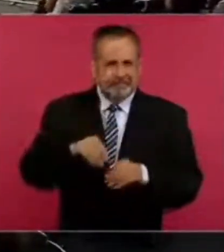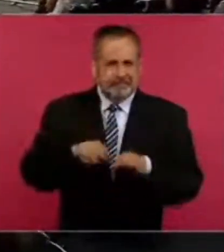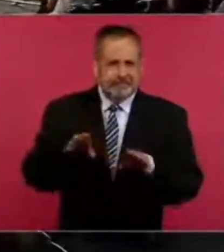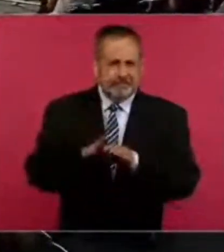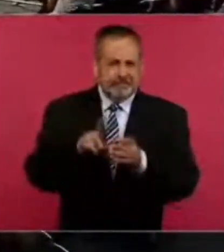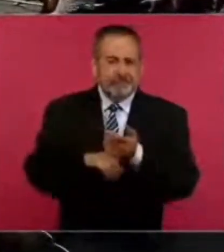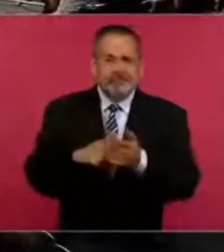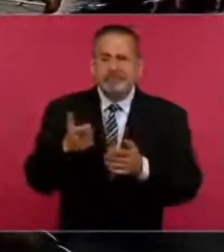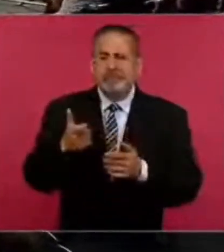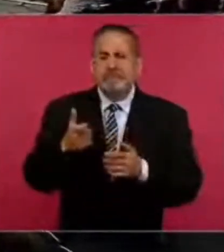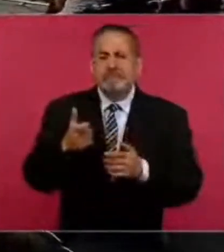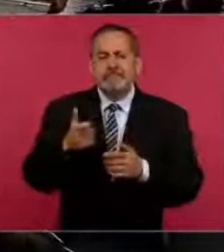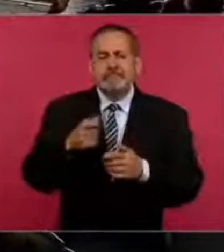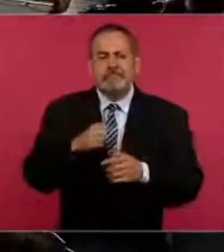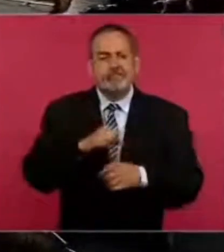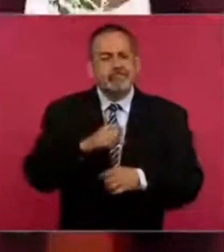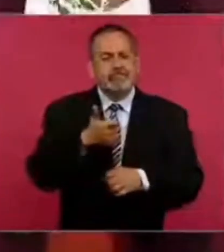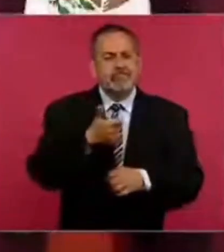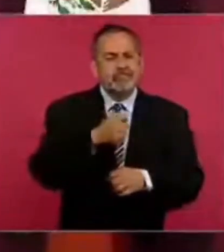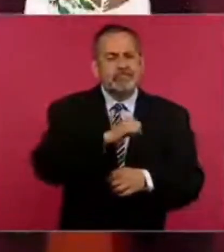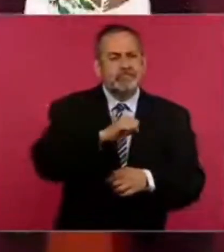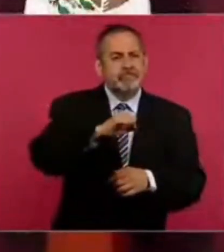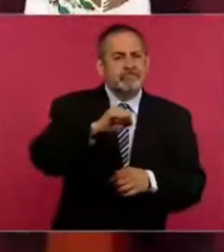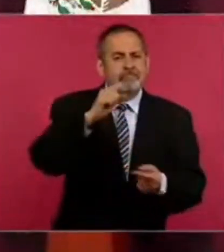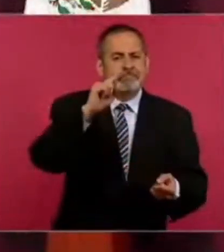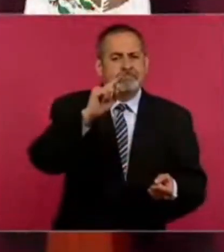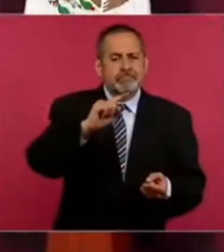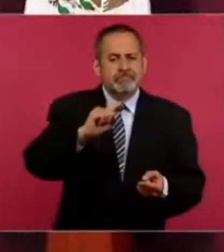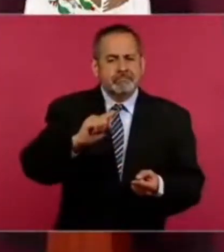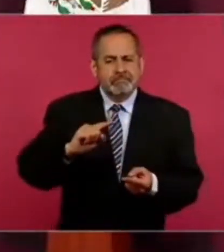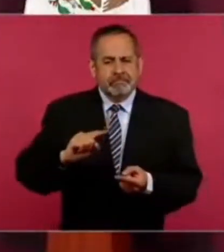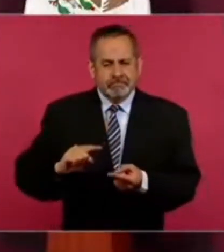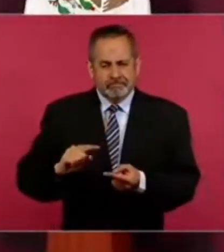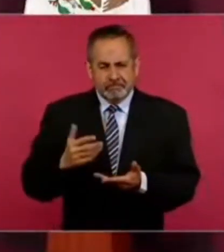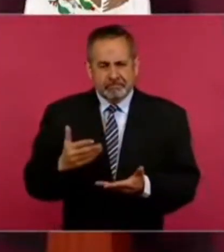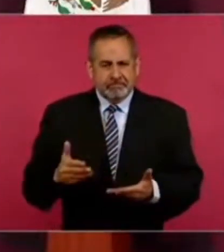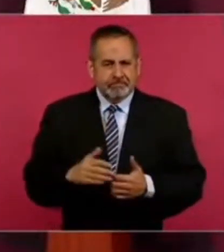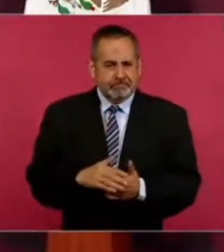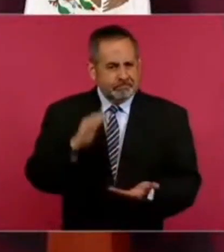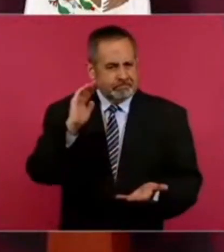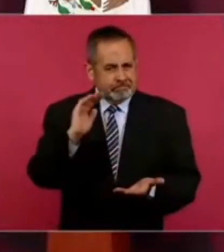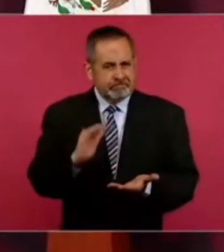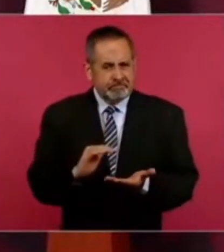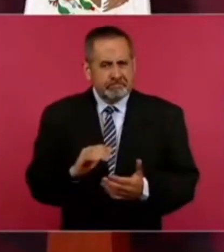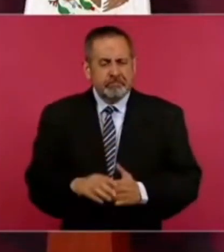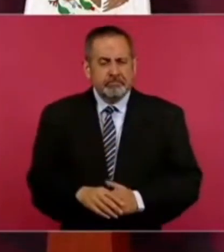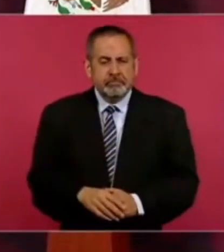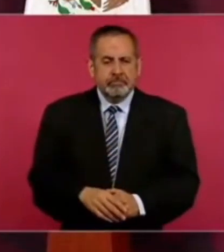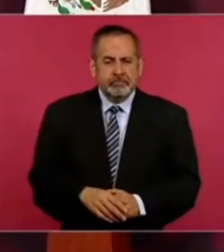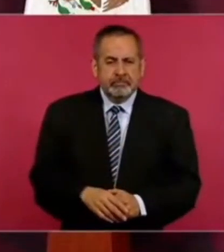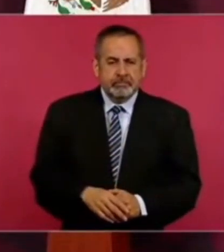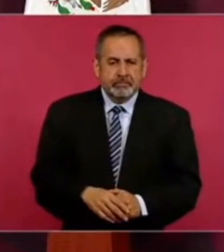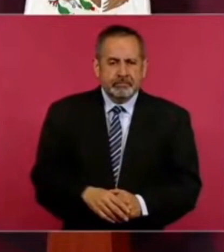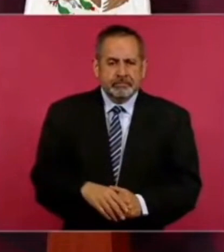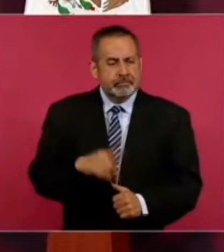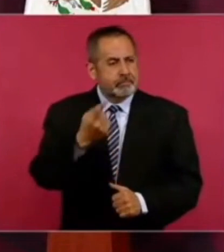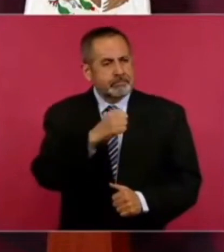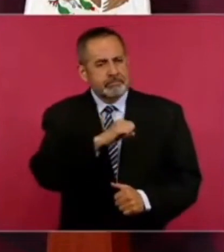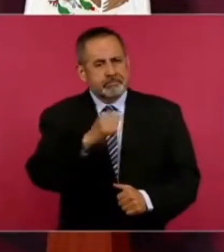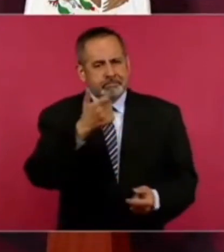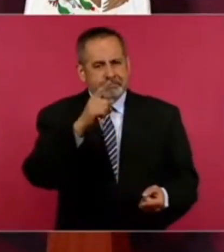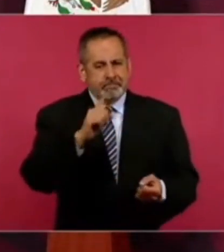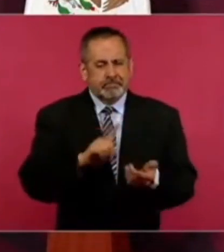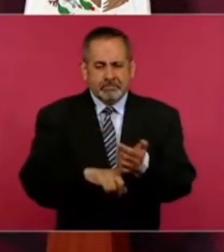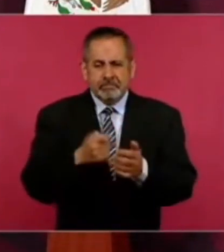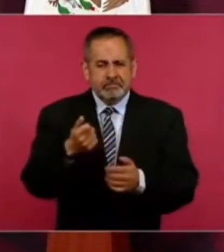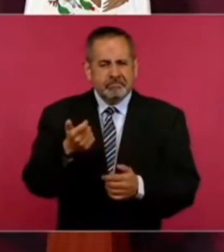de inflación y sigue cayendo, sigue bajando la inflación. Poquito,